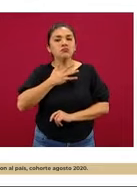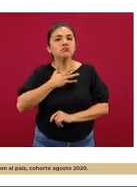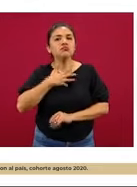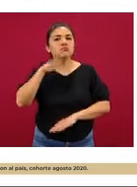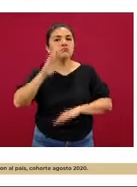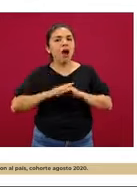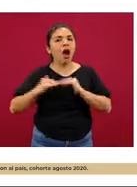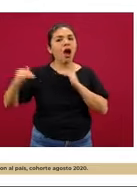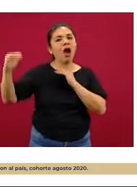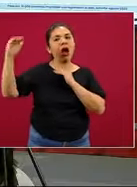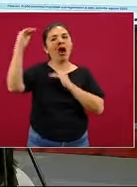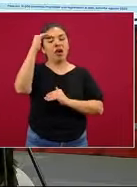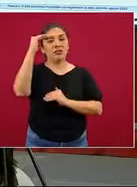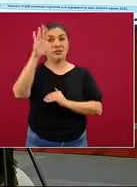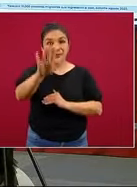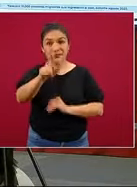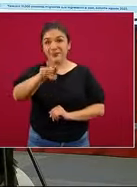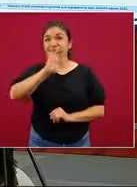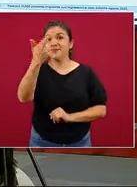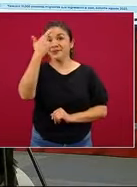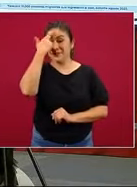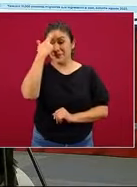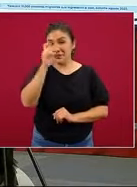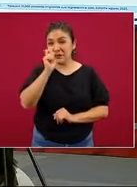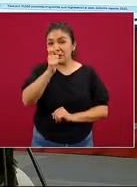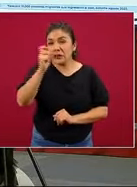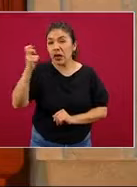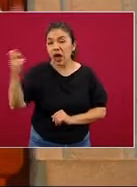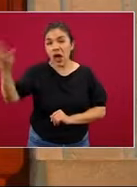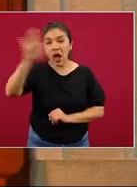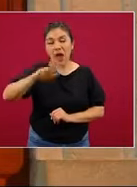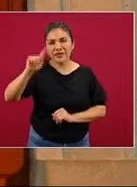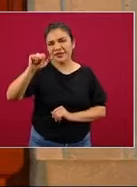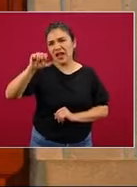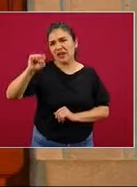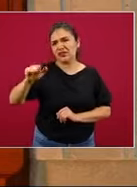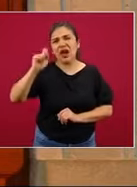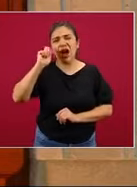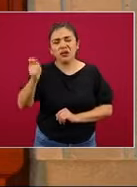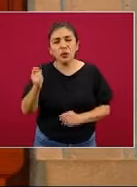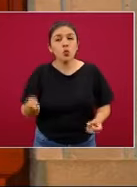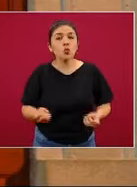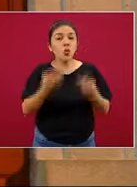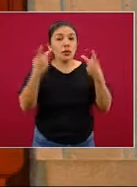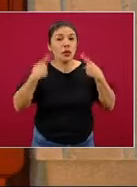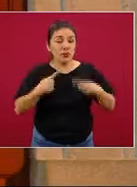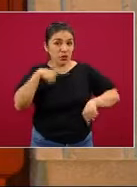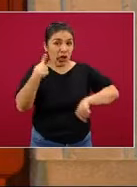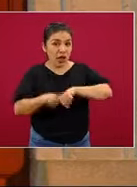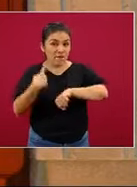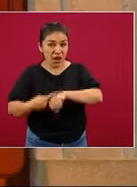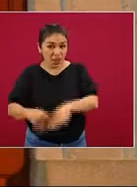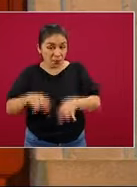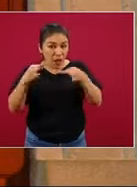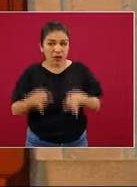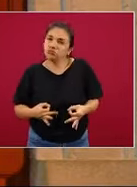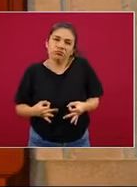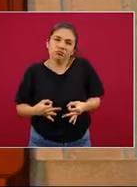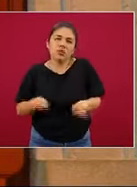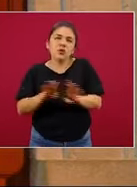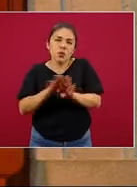más elevadas. Hay que recordar que no necesariamente la tasa refleja el número de casos, ¿sí? Como ya en